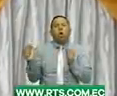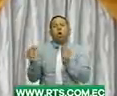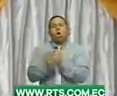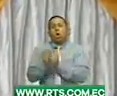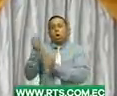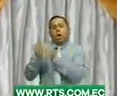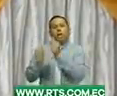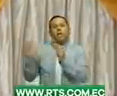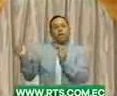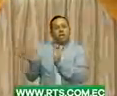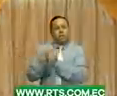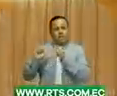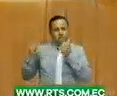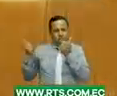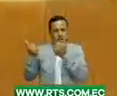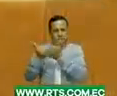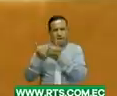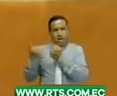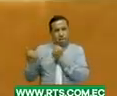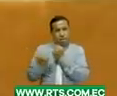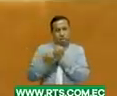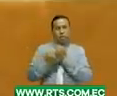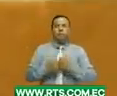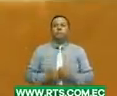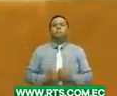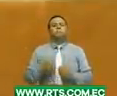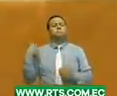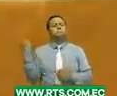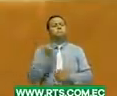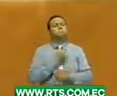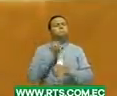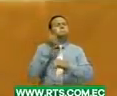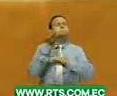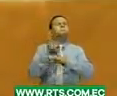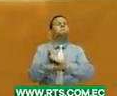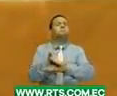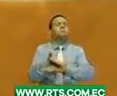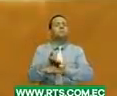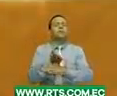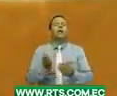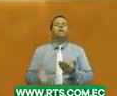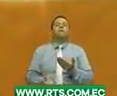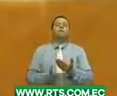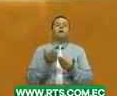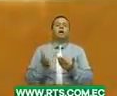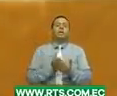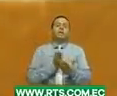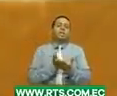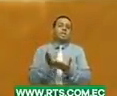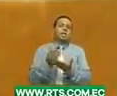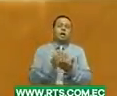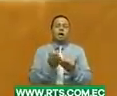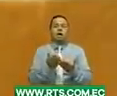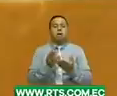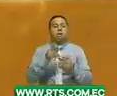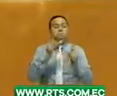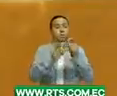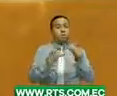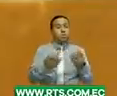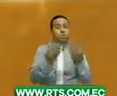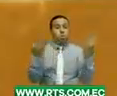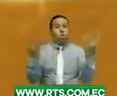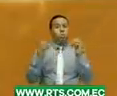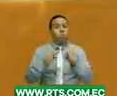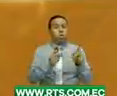la asamblea por el PSC. Nuestra propuesta es facilitar el porte de arma de